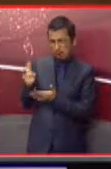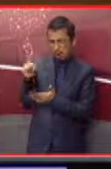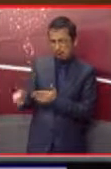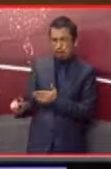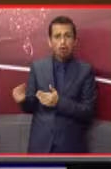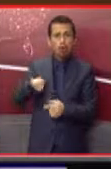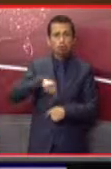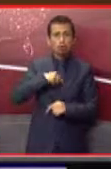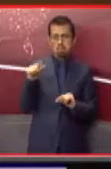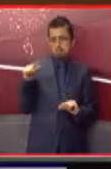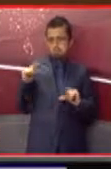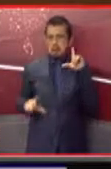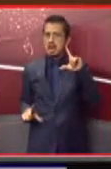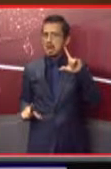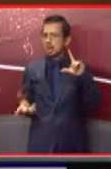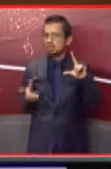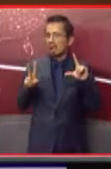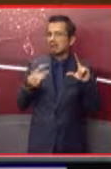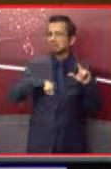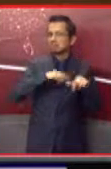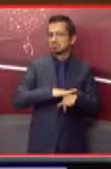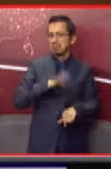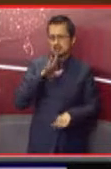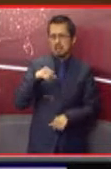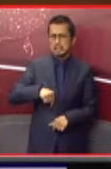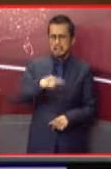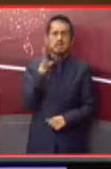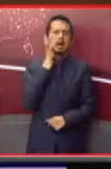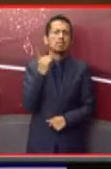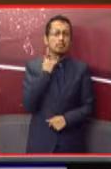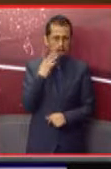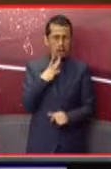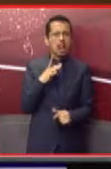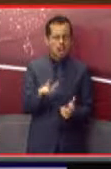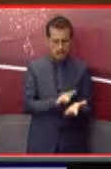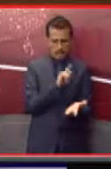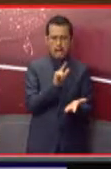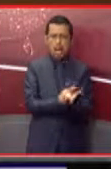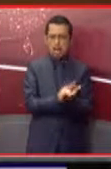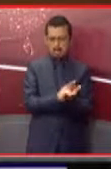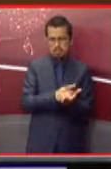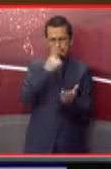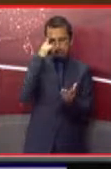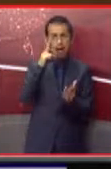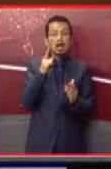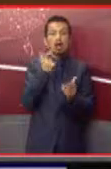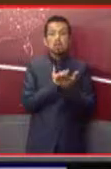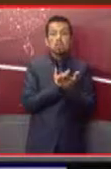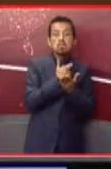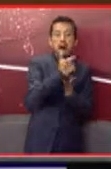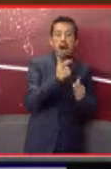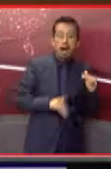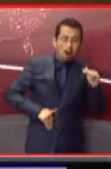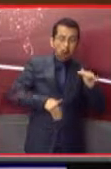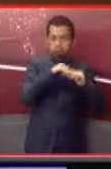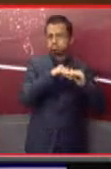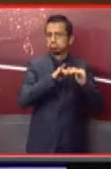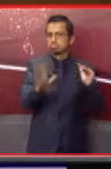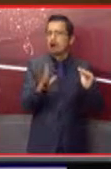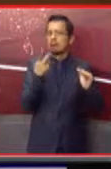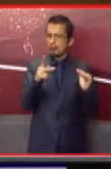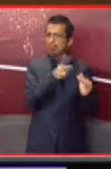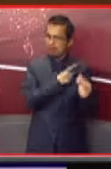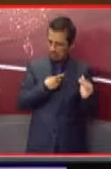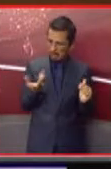perciben. Hay aquí en la Cámara de Diputados una ley congelada de salarios máximos que esperamos que trabajen los diputados